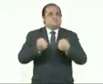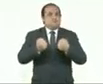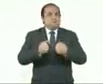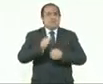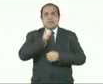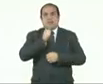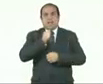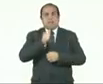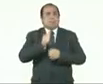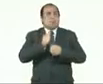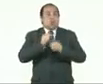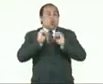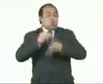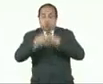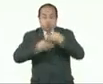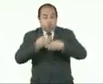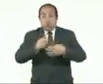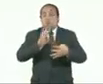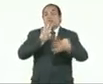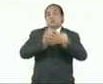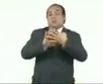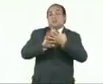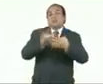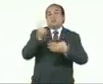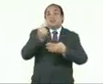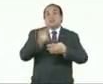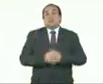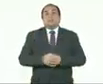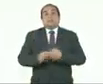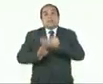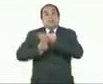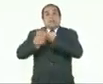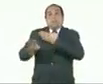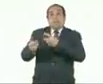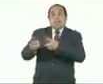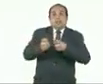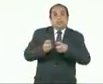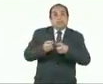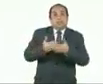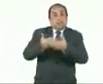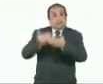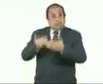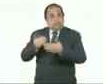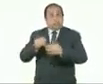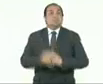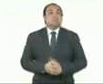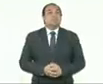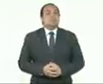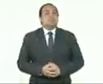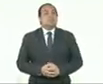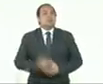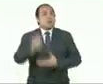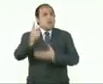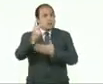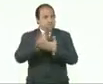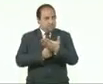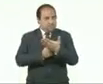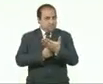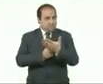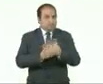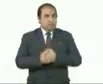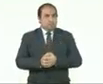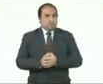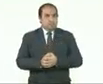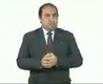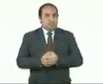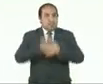es cárcel. También hay que prevenir los delitos antes de que sucedan. Es un programa en el que